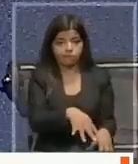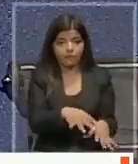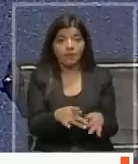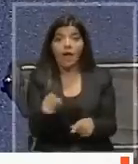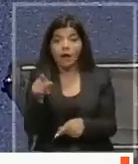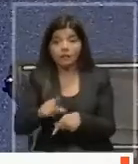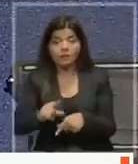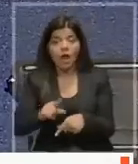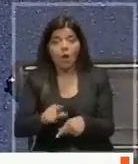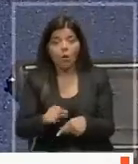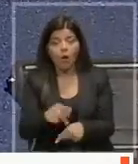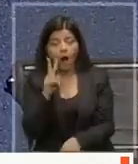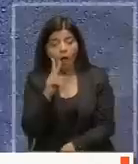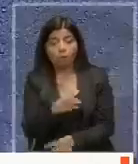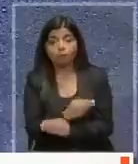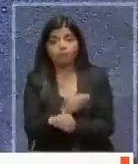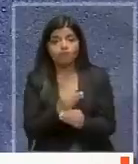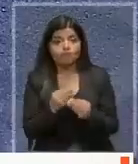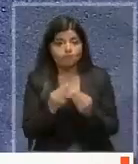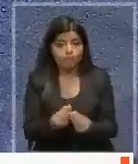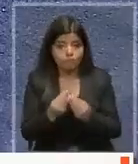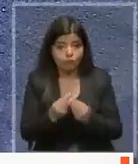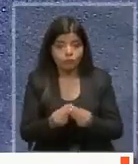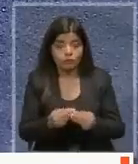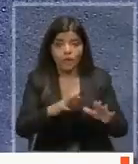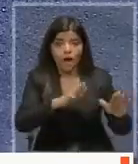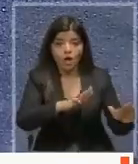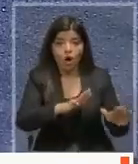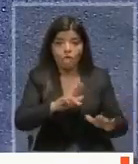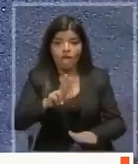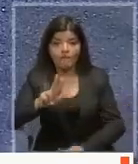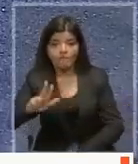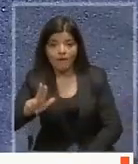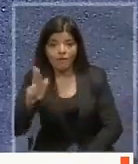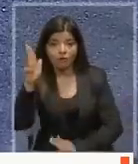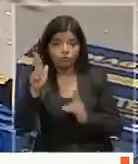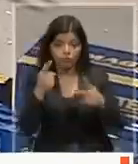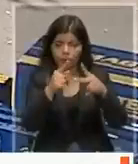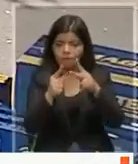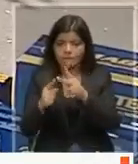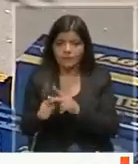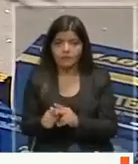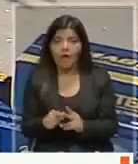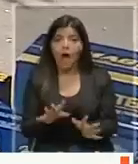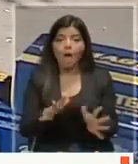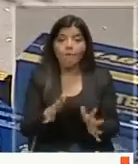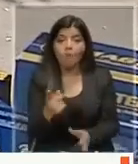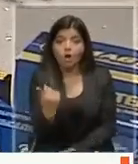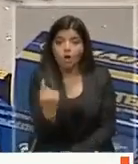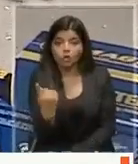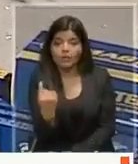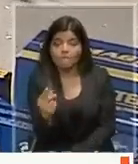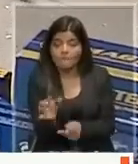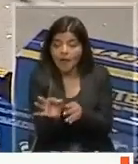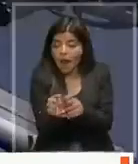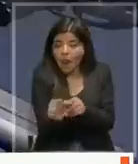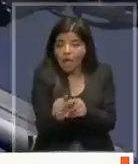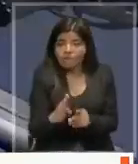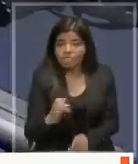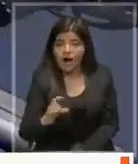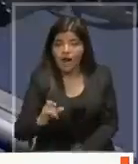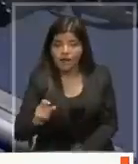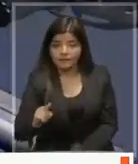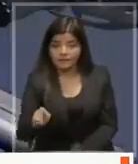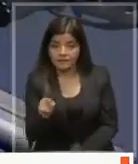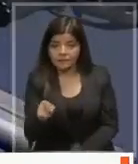tenía un impresionante arsenal. 98 armas de distinto calibre y cerca de 11.000 municiones. Un polvorín